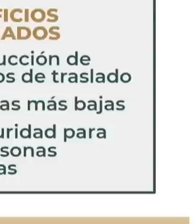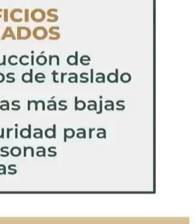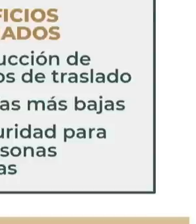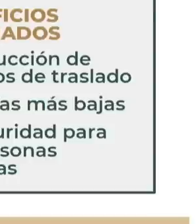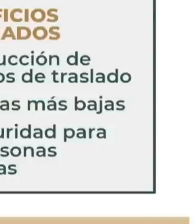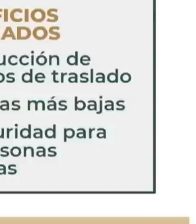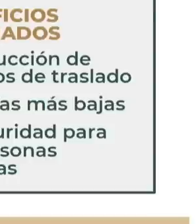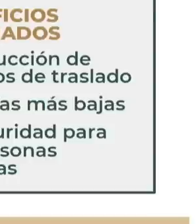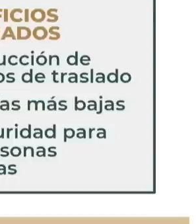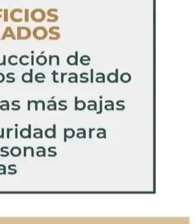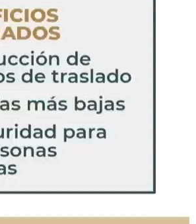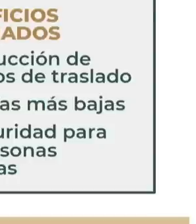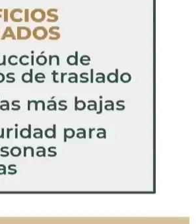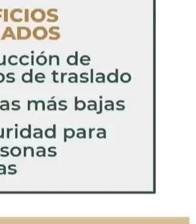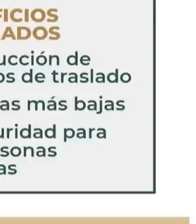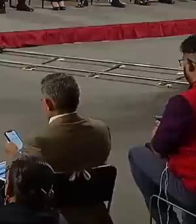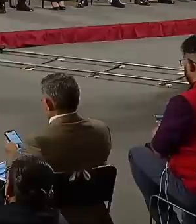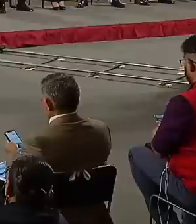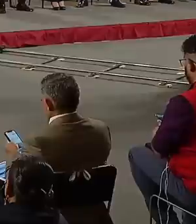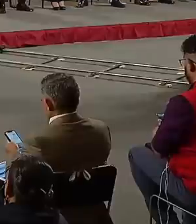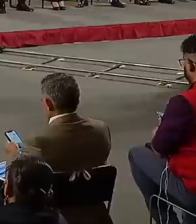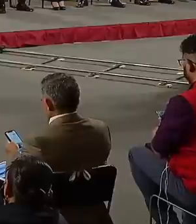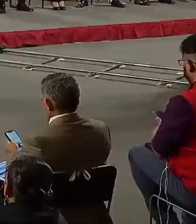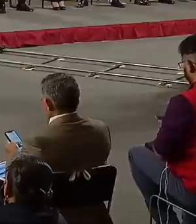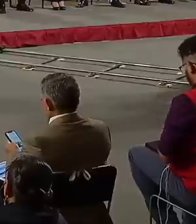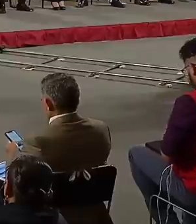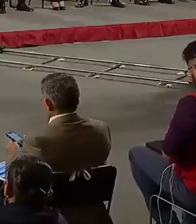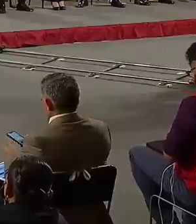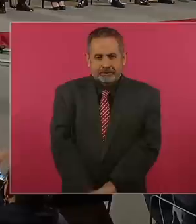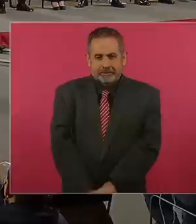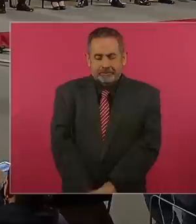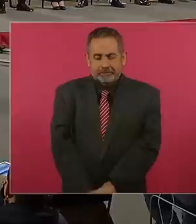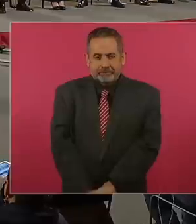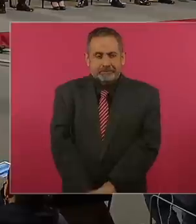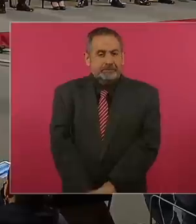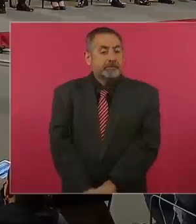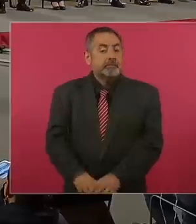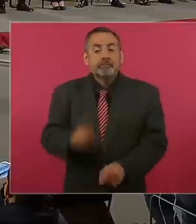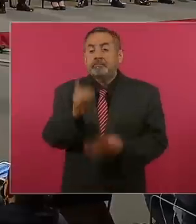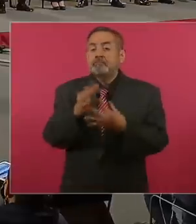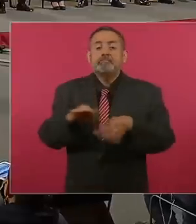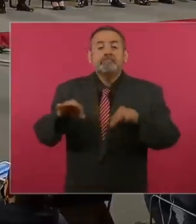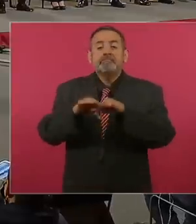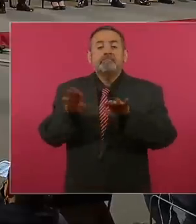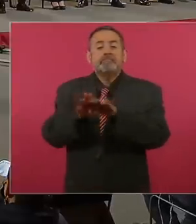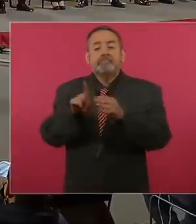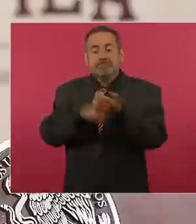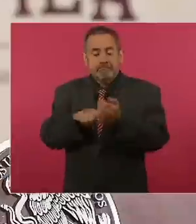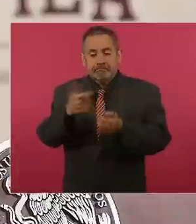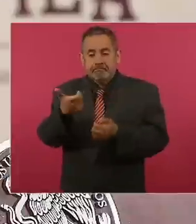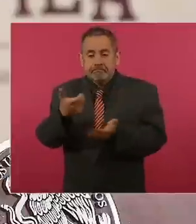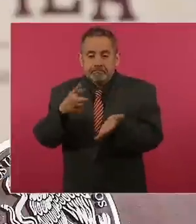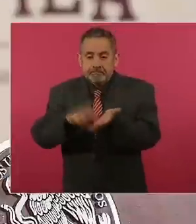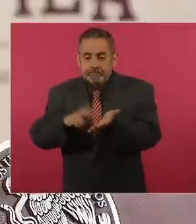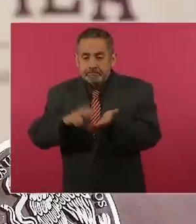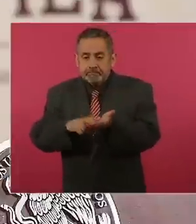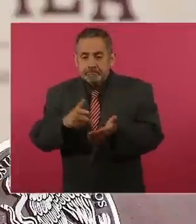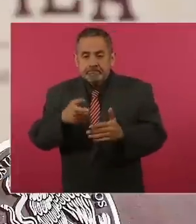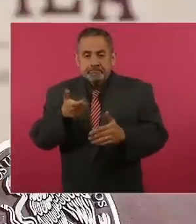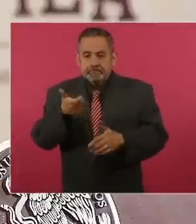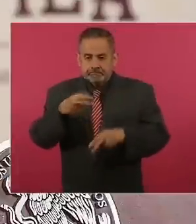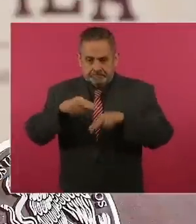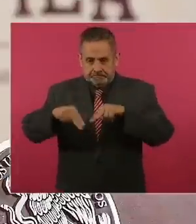tren. Algo muy importante es que vamos a buscar que las tarifas de este tren, que se van a anunciar más